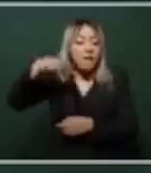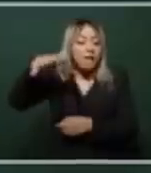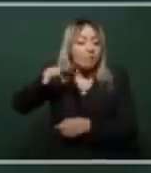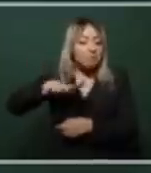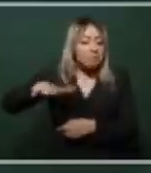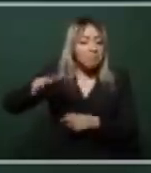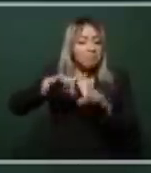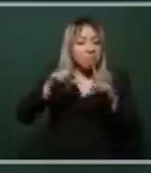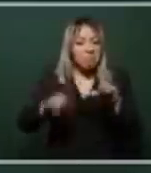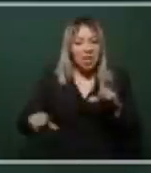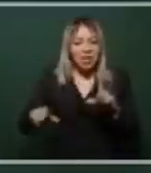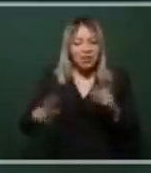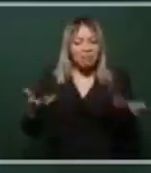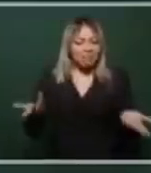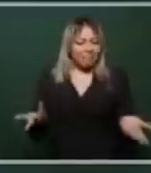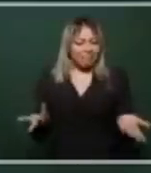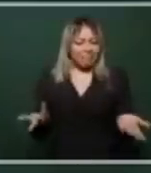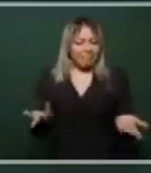gobierno